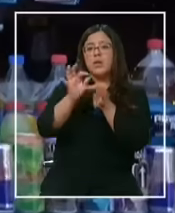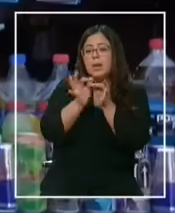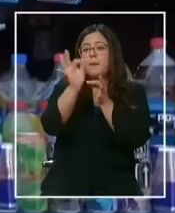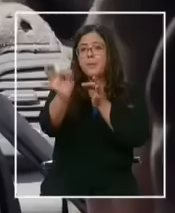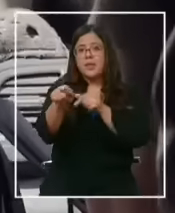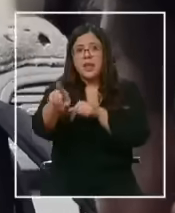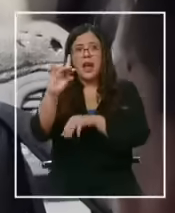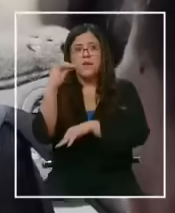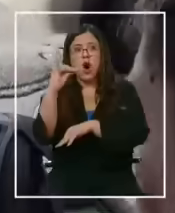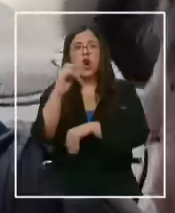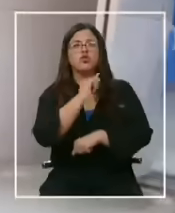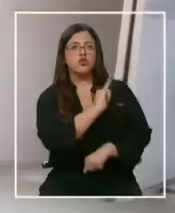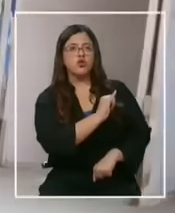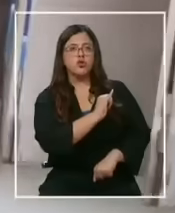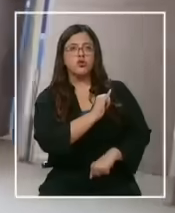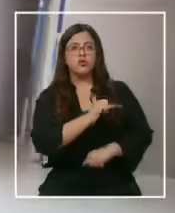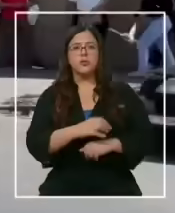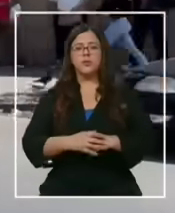a